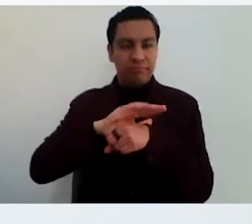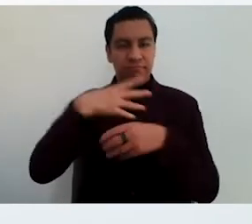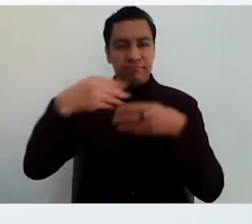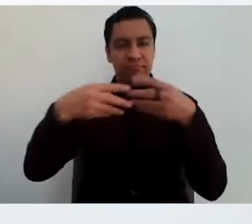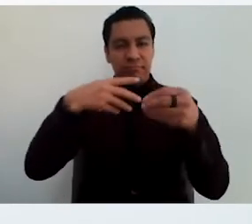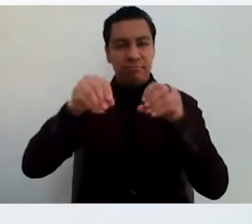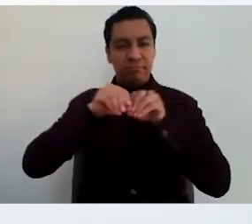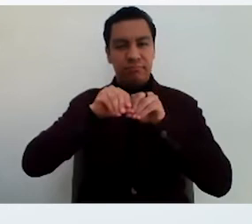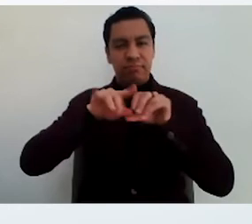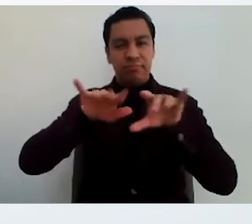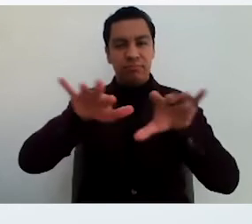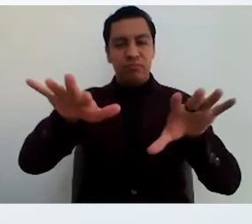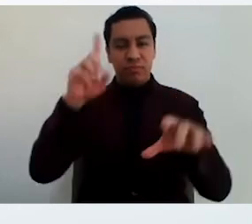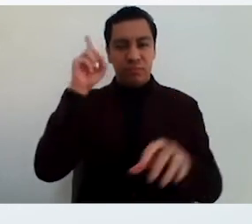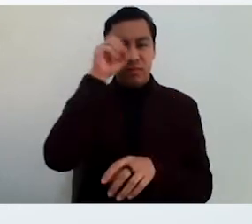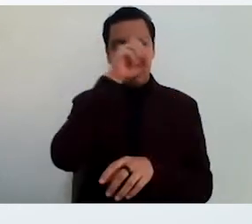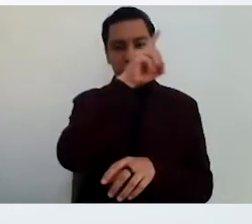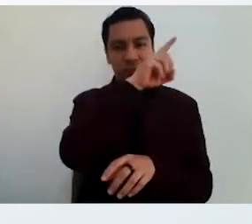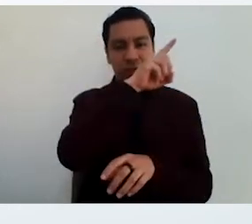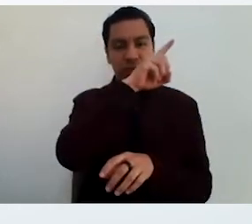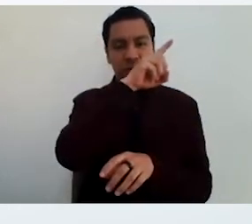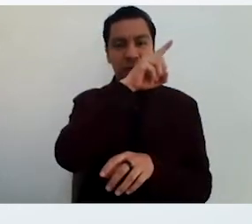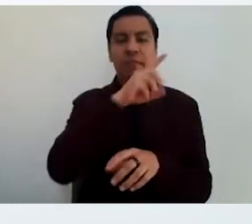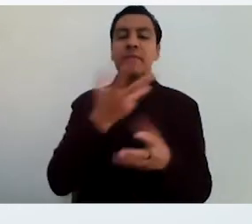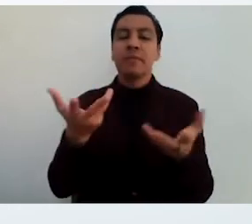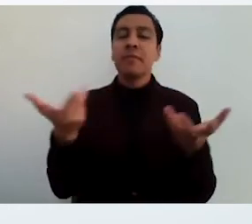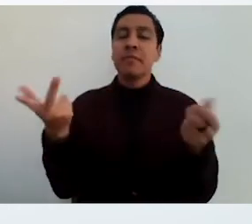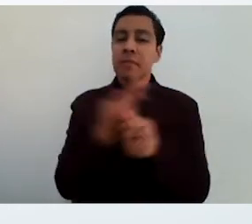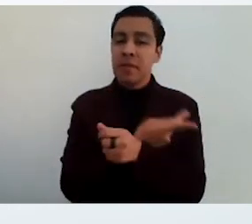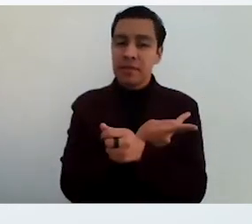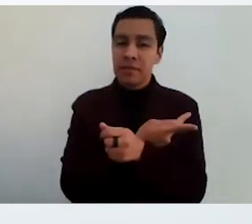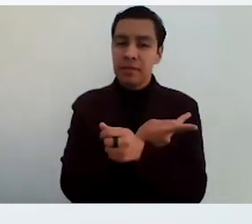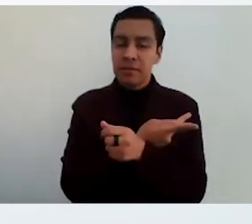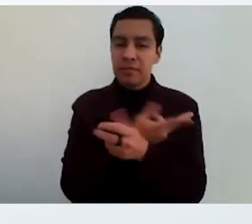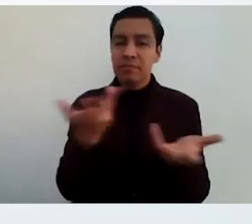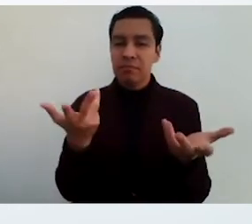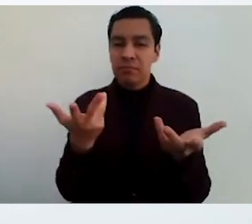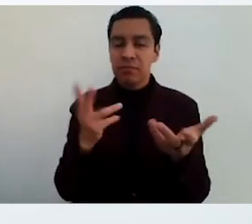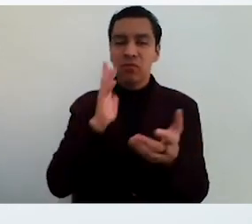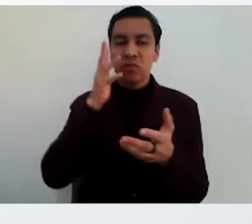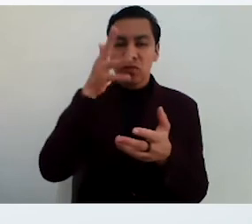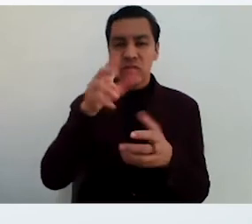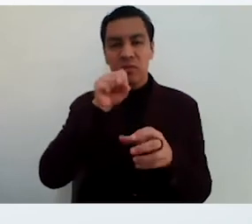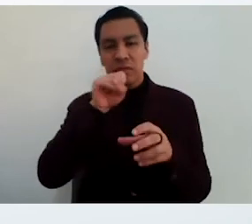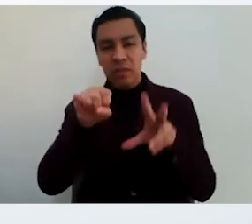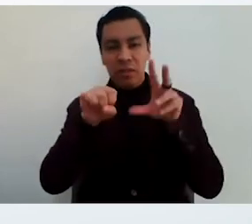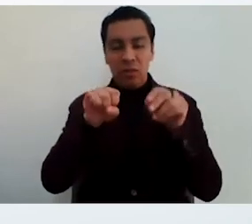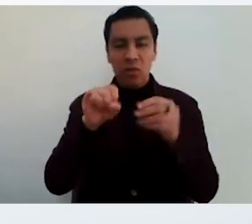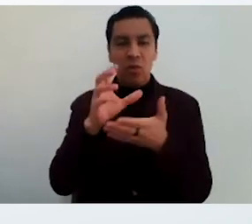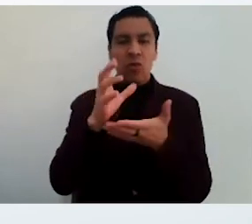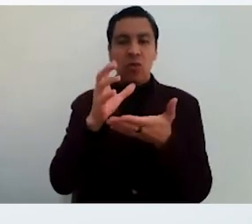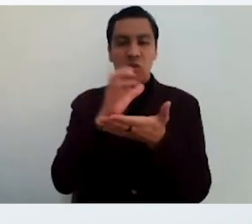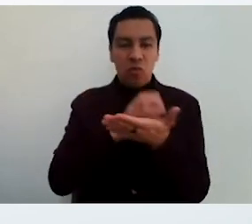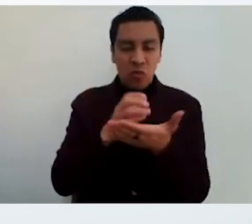panorama complejo y bueno, con mucha incertidumbre acerca de las medidas y